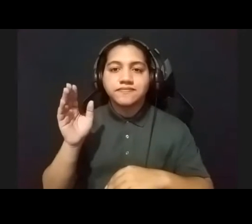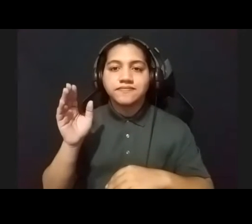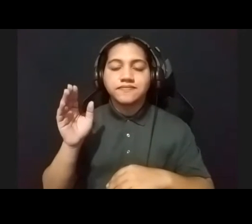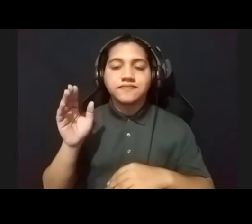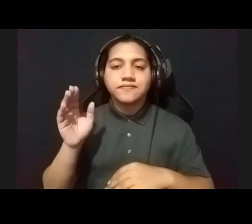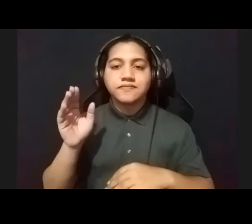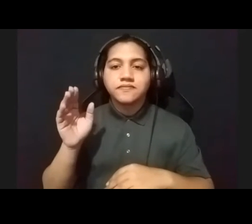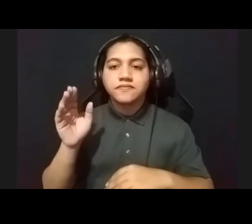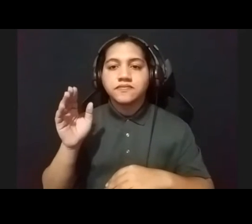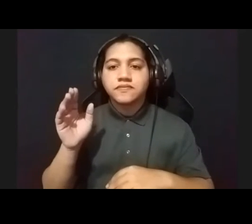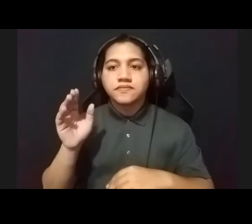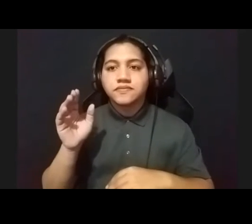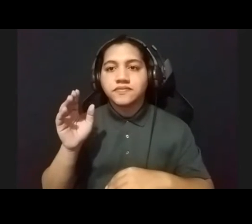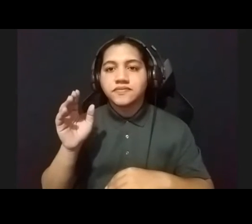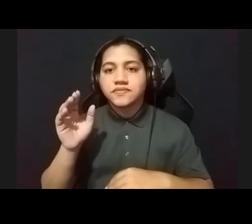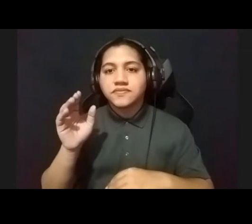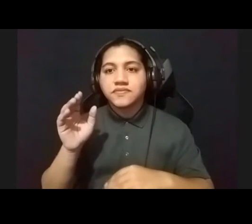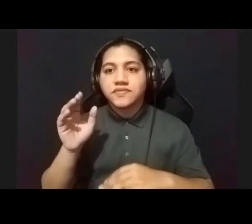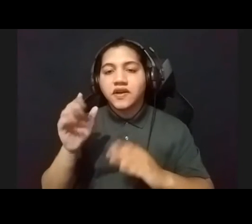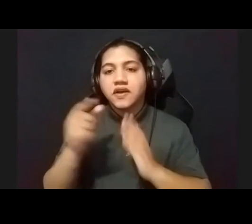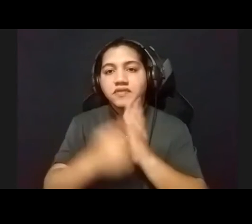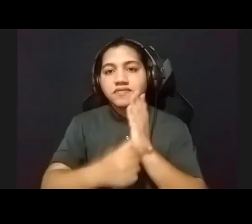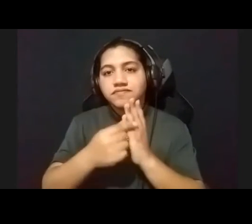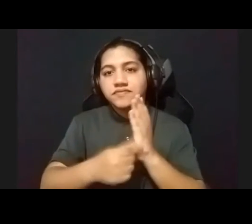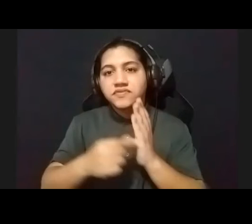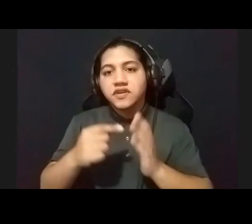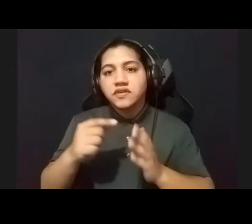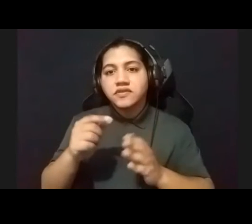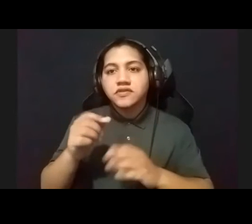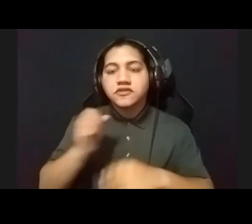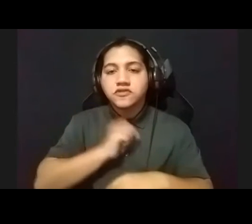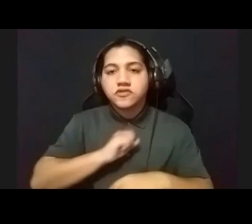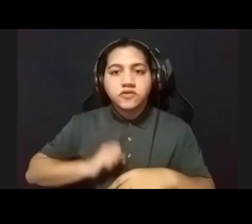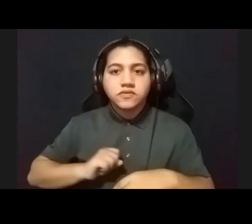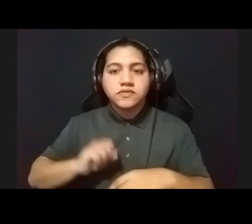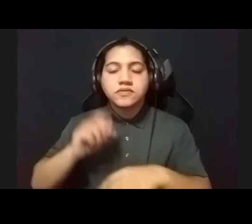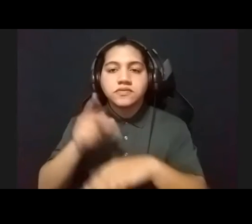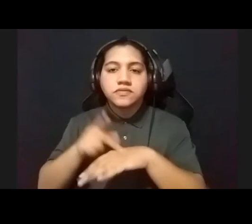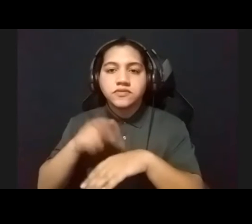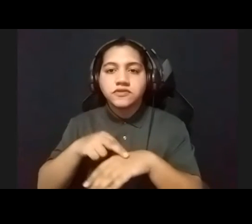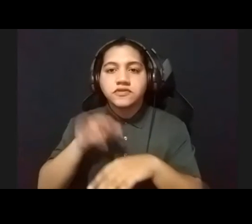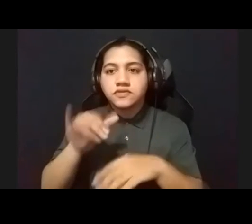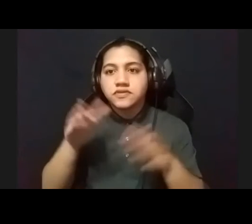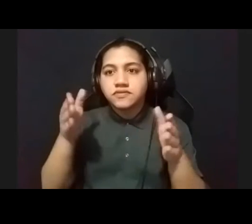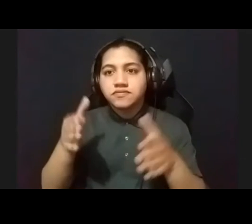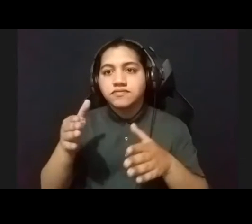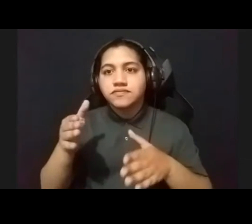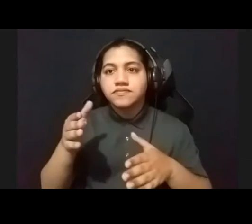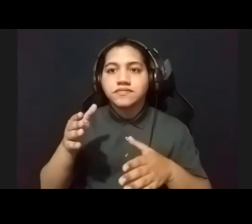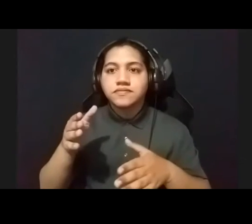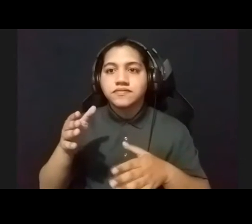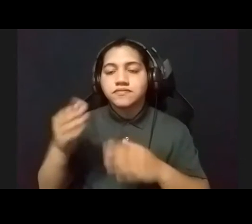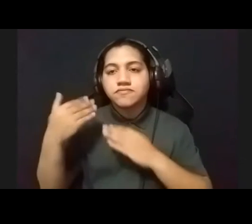los cómics, en especial al mundo de los cómics y de los puertorriqueños en ese mundo. Así que estará a